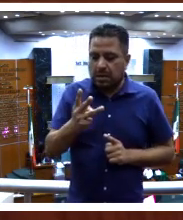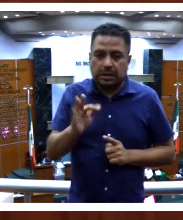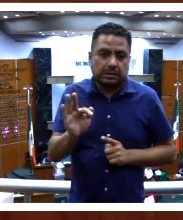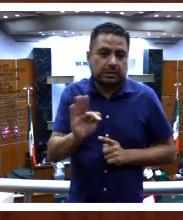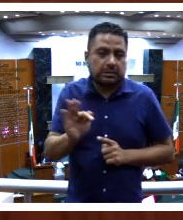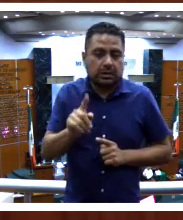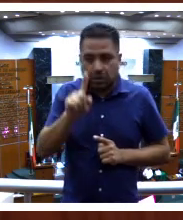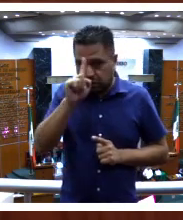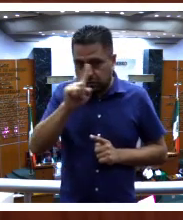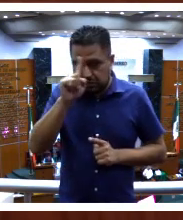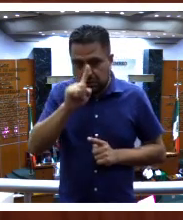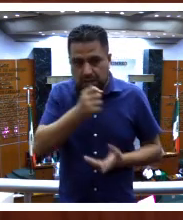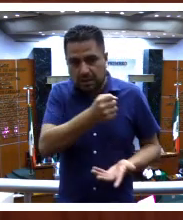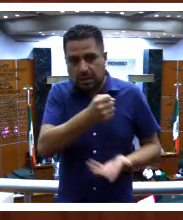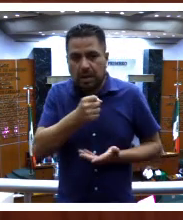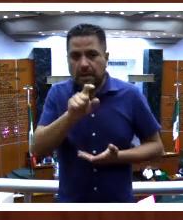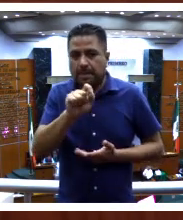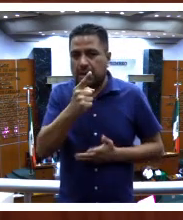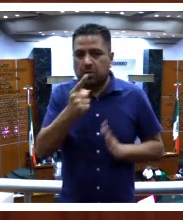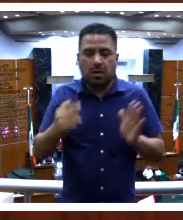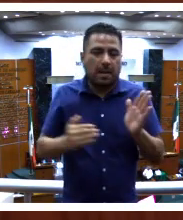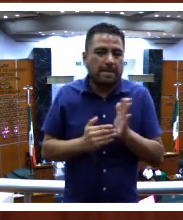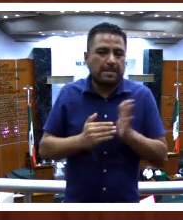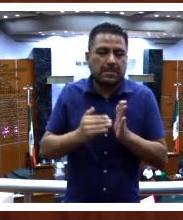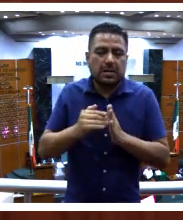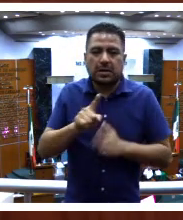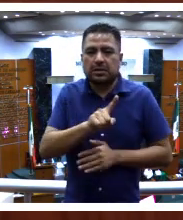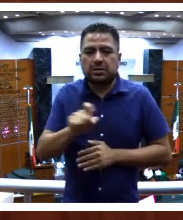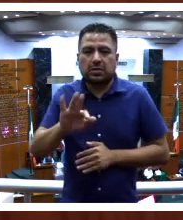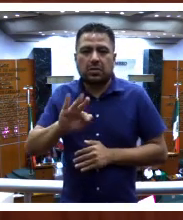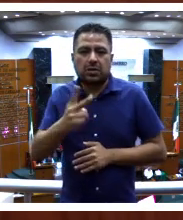supone que el Consejo recibió